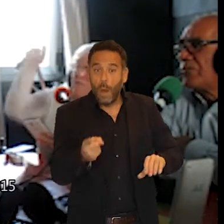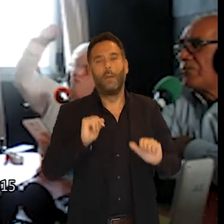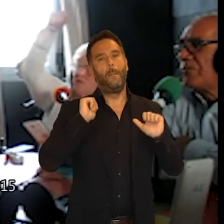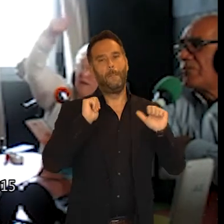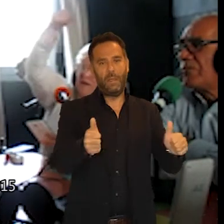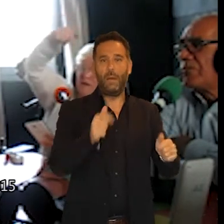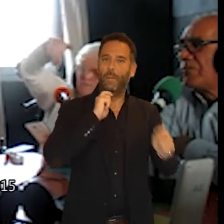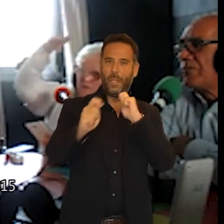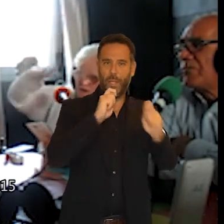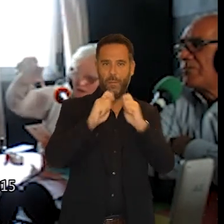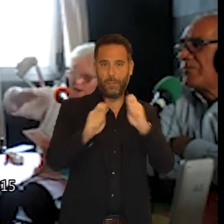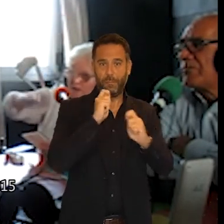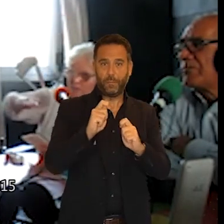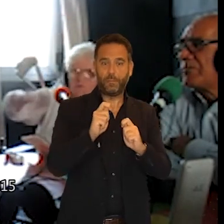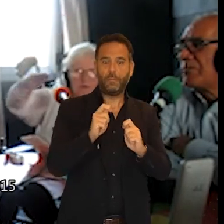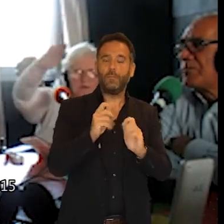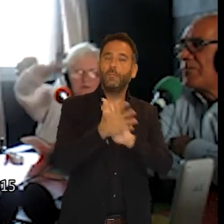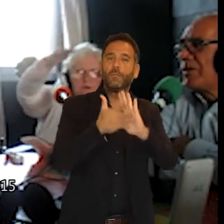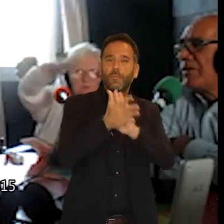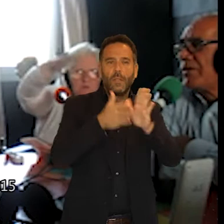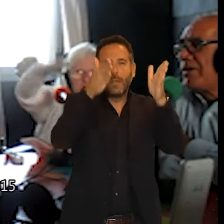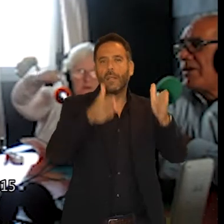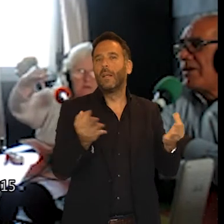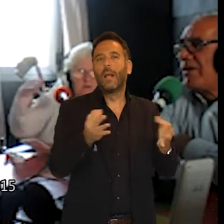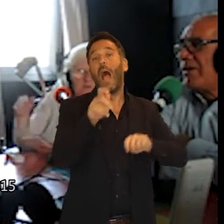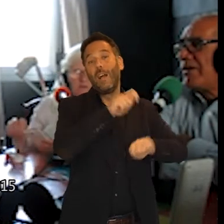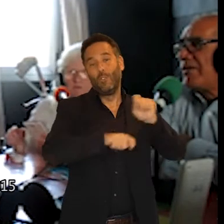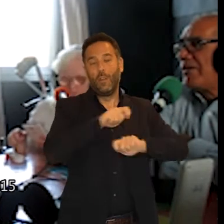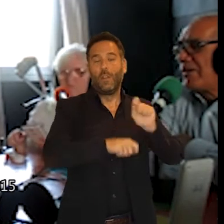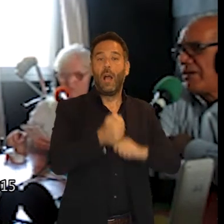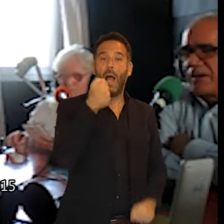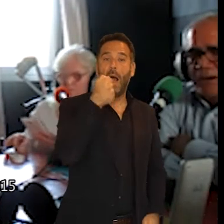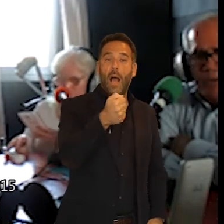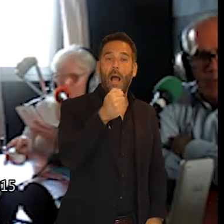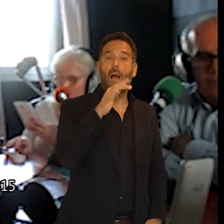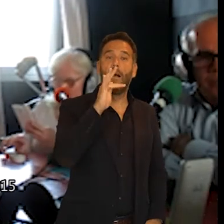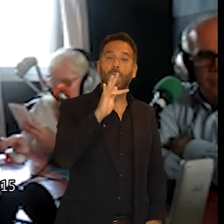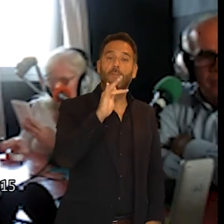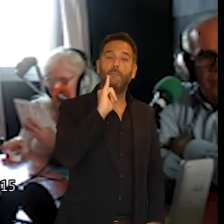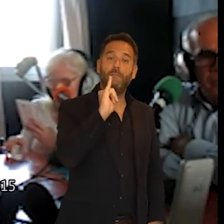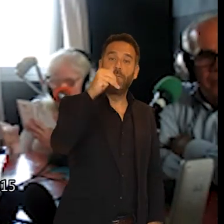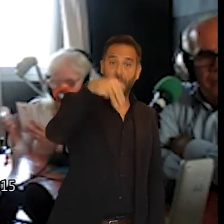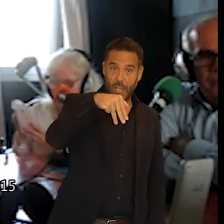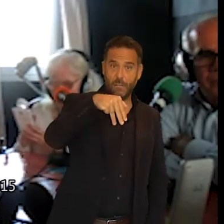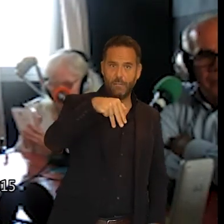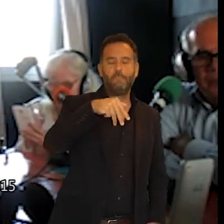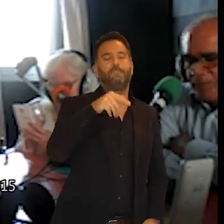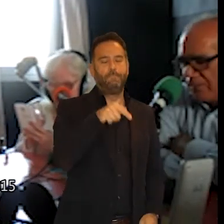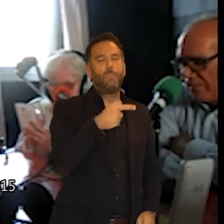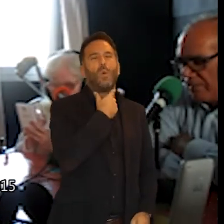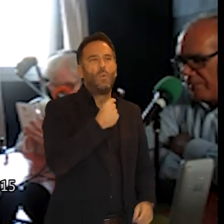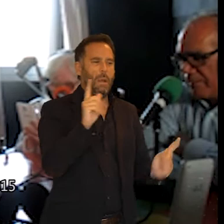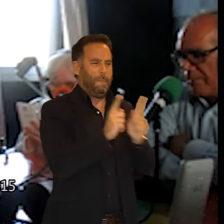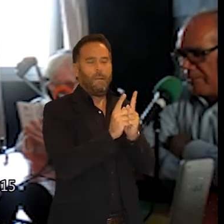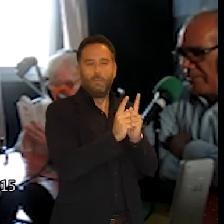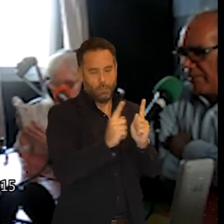de entrevistas hablando de la asociación AFIN, que es, ustedes saben que me gusta siempre decir el significado de